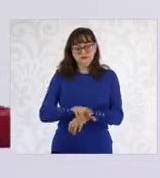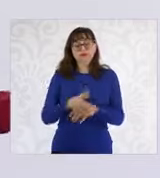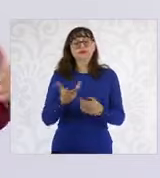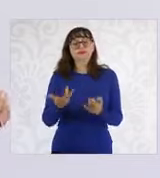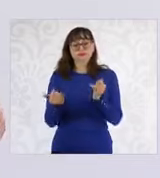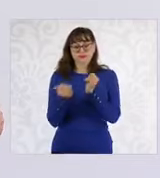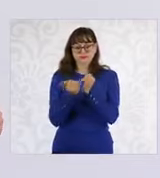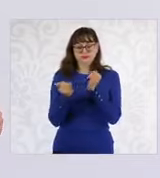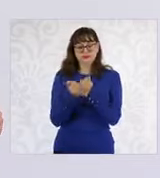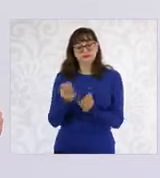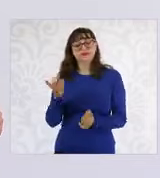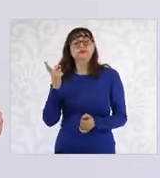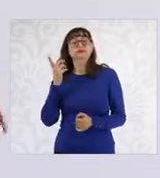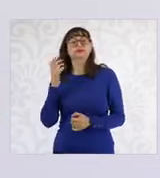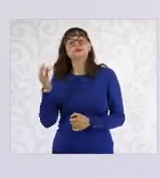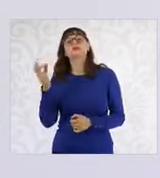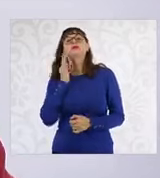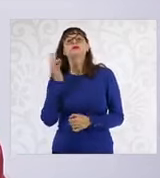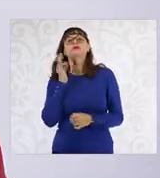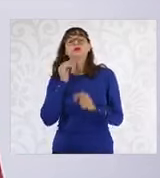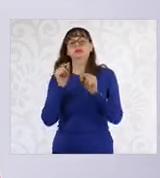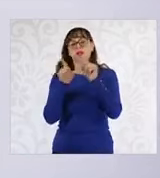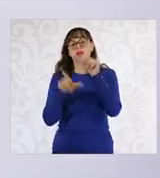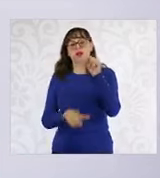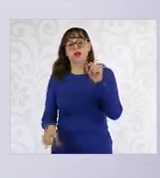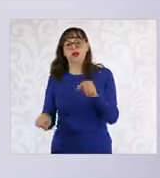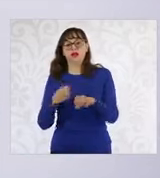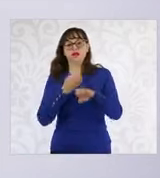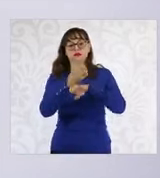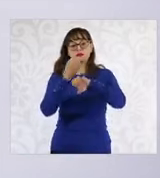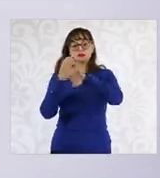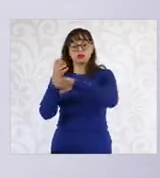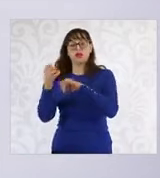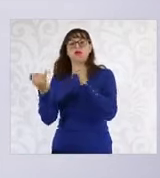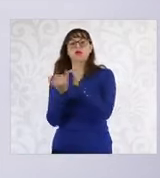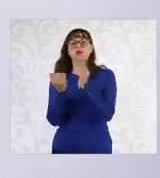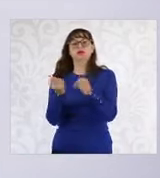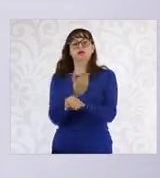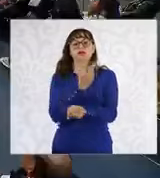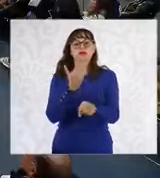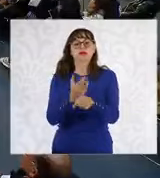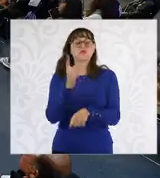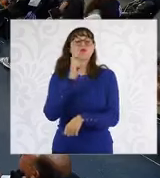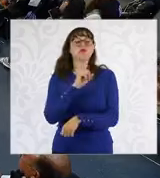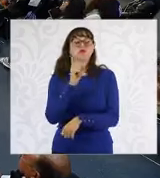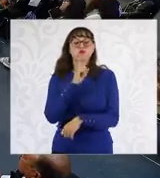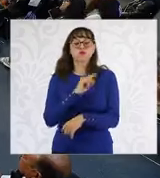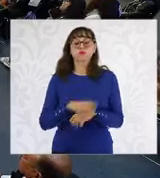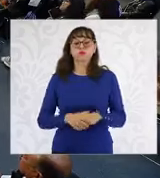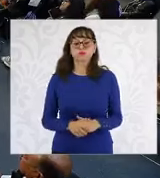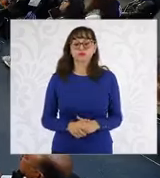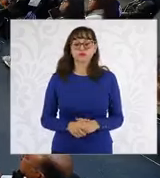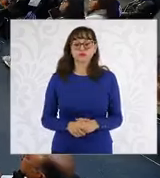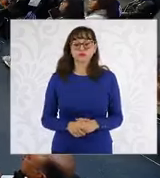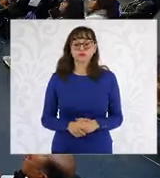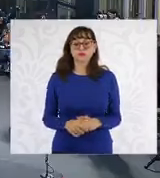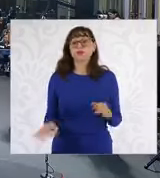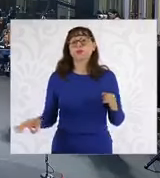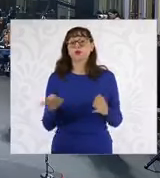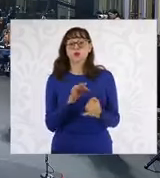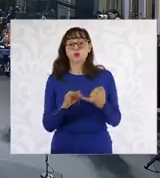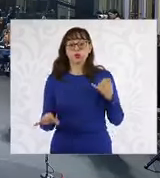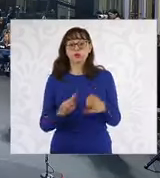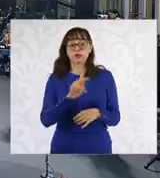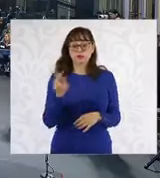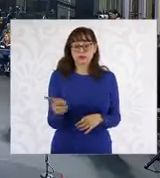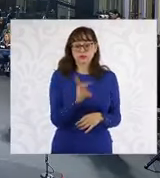de la República, las fiscalías de los estados y la propia Secretaría de las Mujeres. Finalmente, doctora, en atención a la